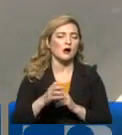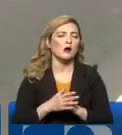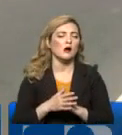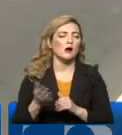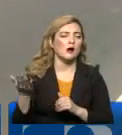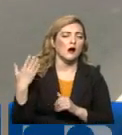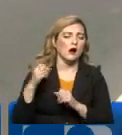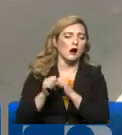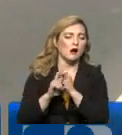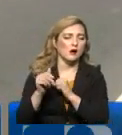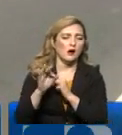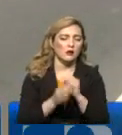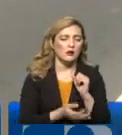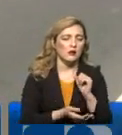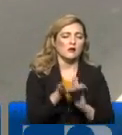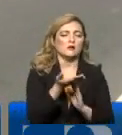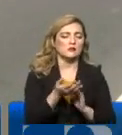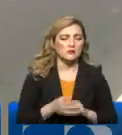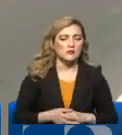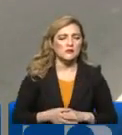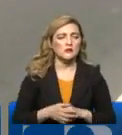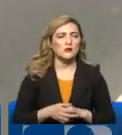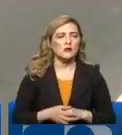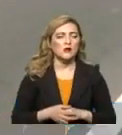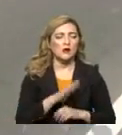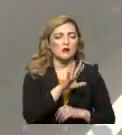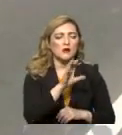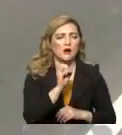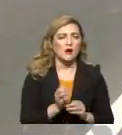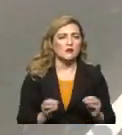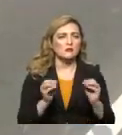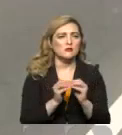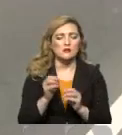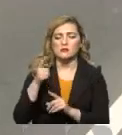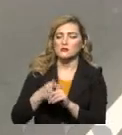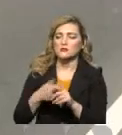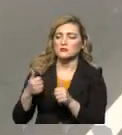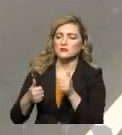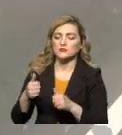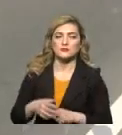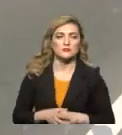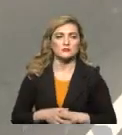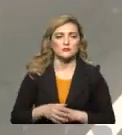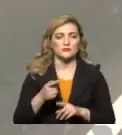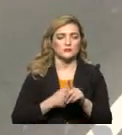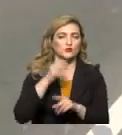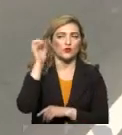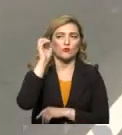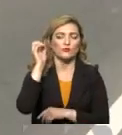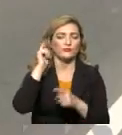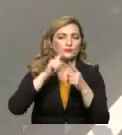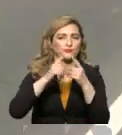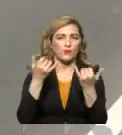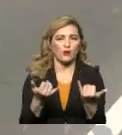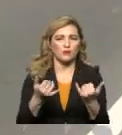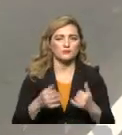año 2019, como 40 siniestros más. ¿Pero en qué meses o cómo? Desde octubre hasta la